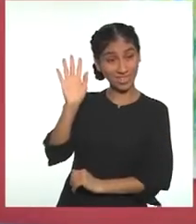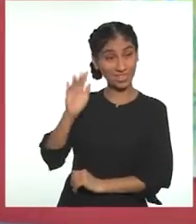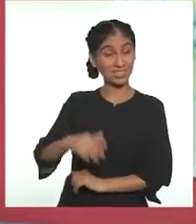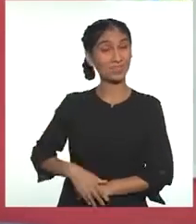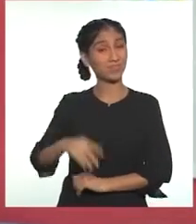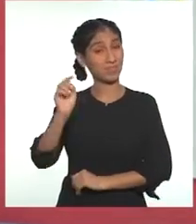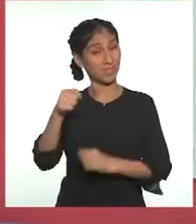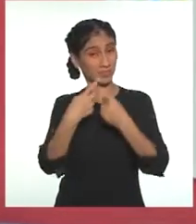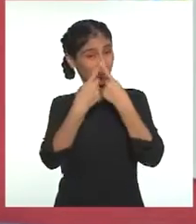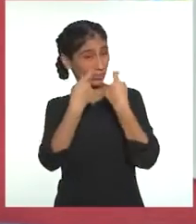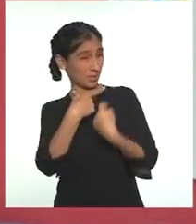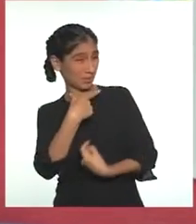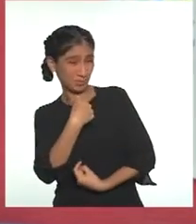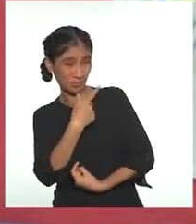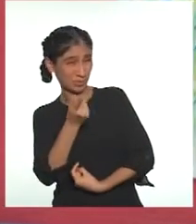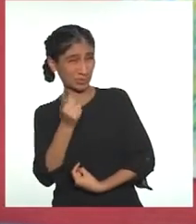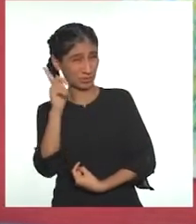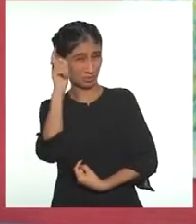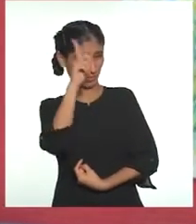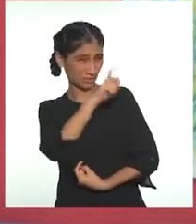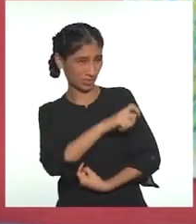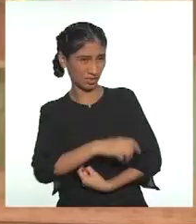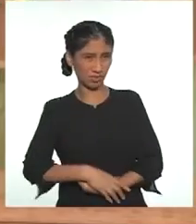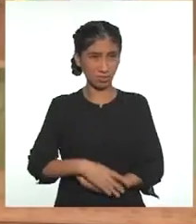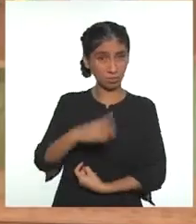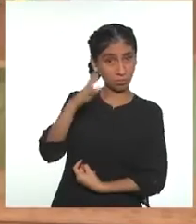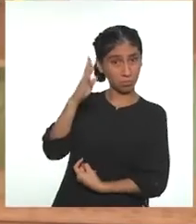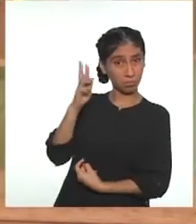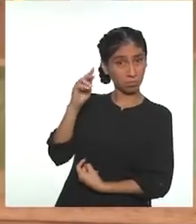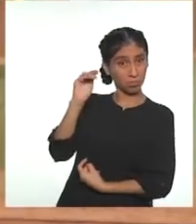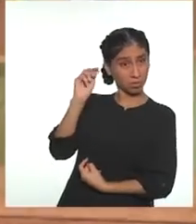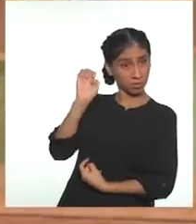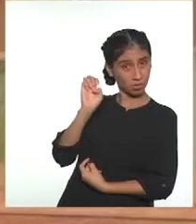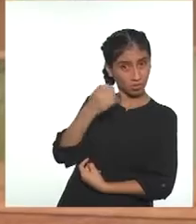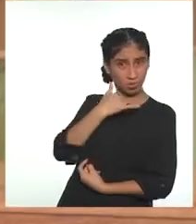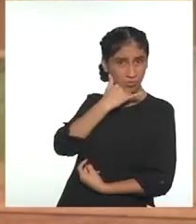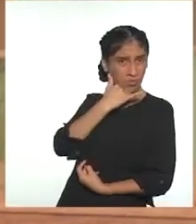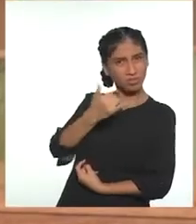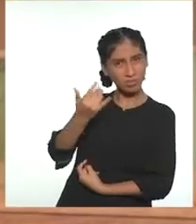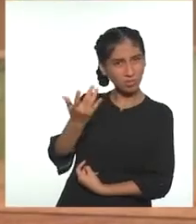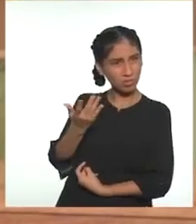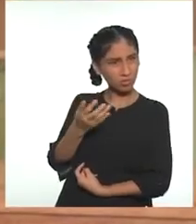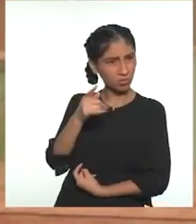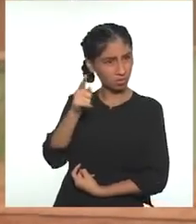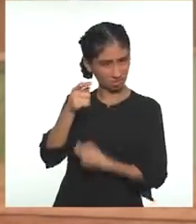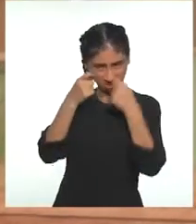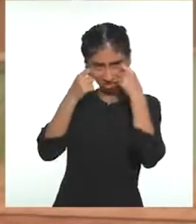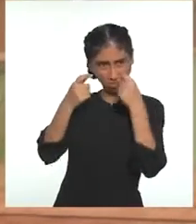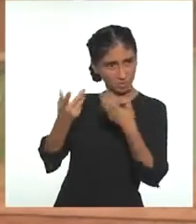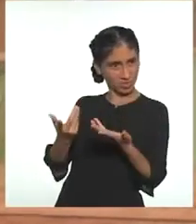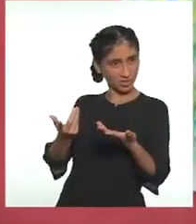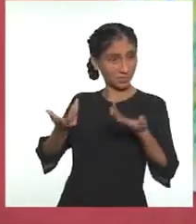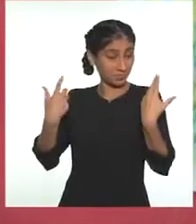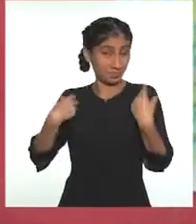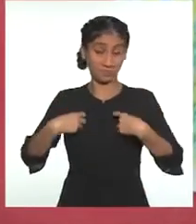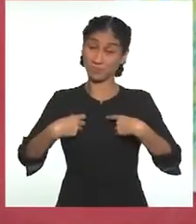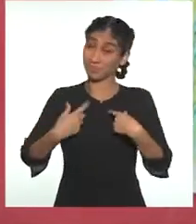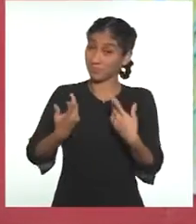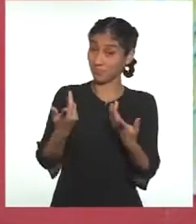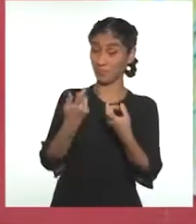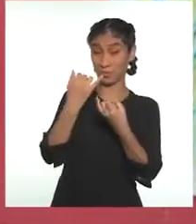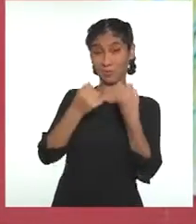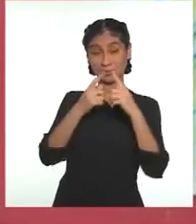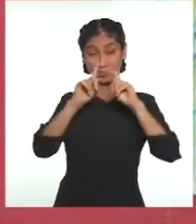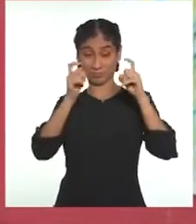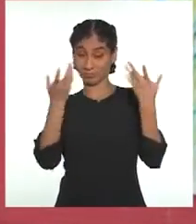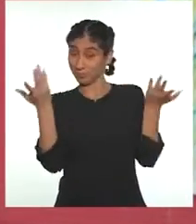Hola. Esta pregunta no me gusta, es muy compleja. Brigitte, ¿qué te pasó? ¿Esta es la sorpresa?